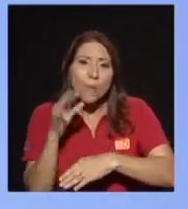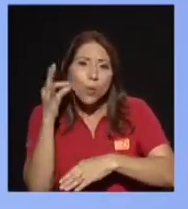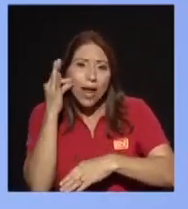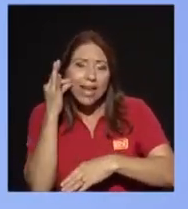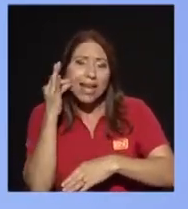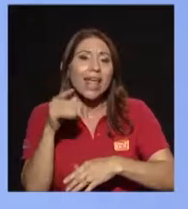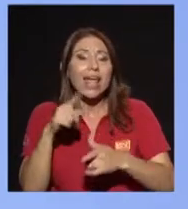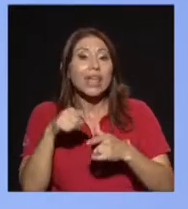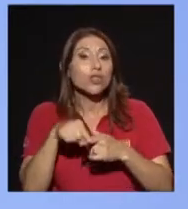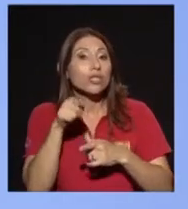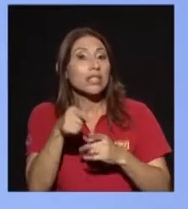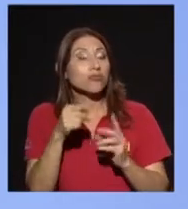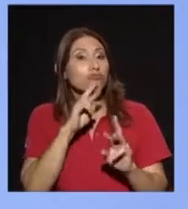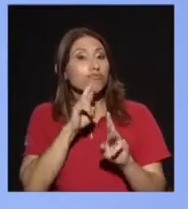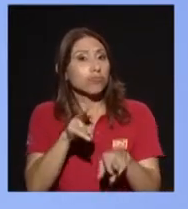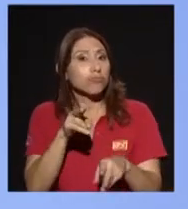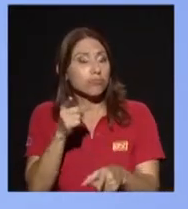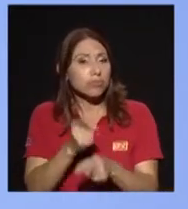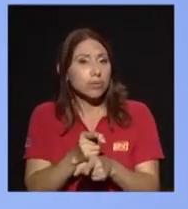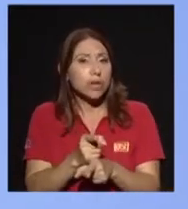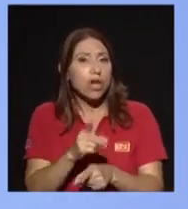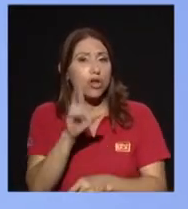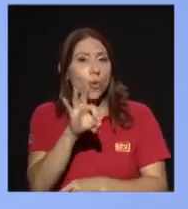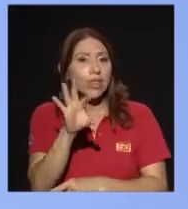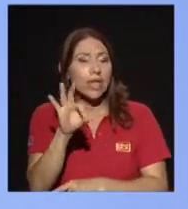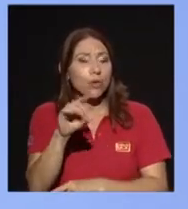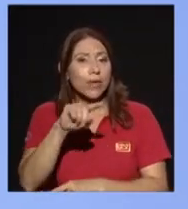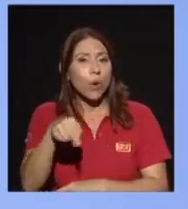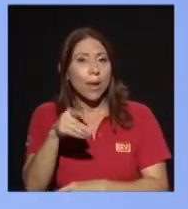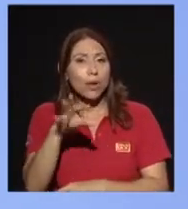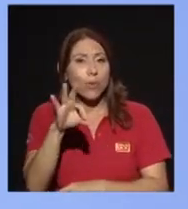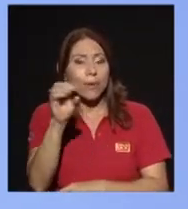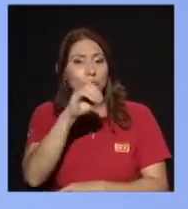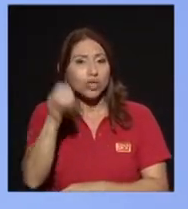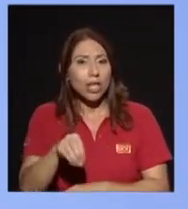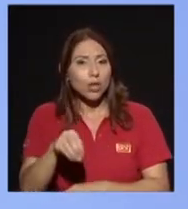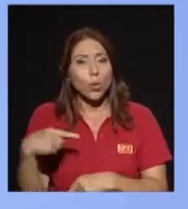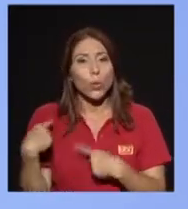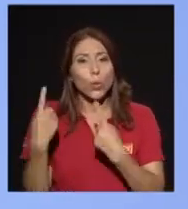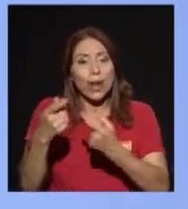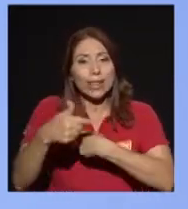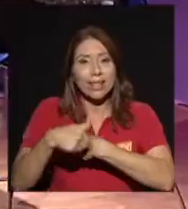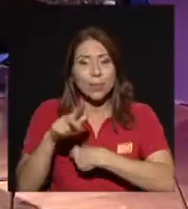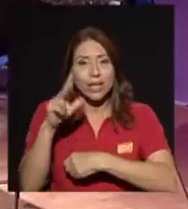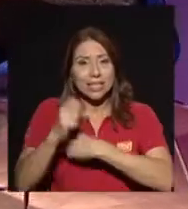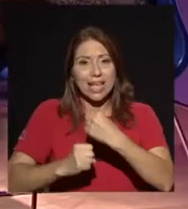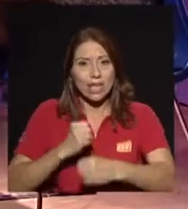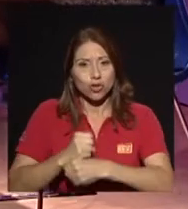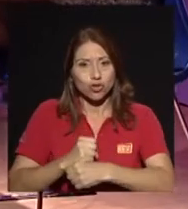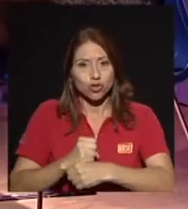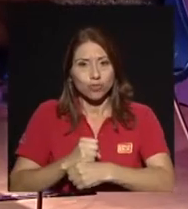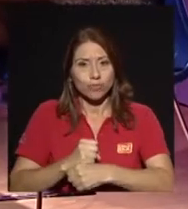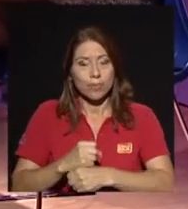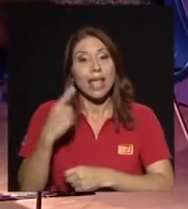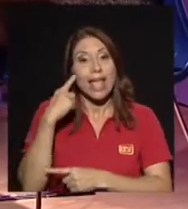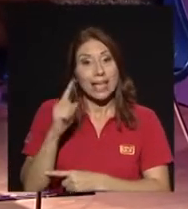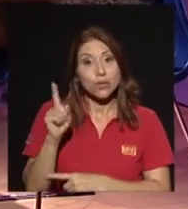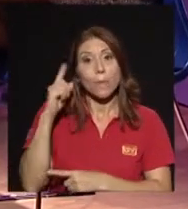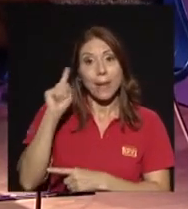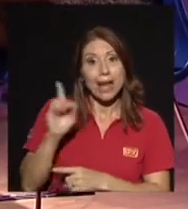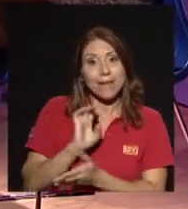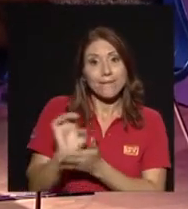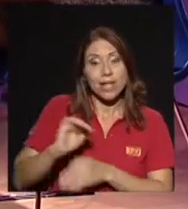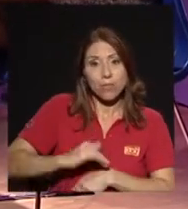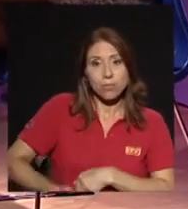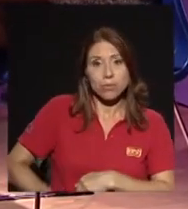efectividad del 99,9% durante 3 años. En términos de anticoncepción. Esto ya va a